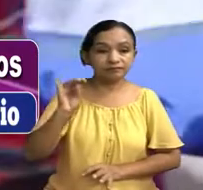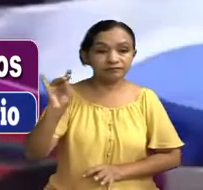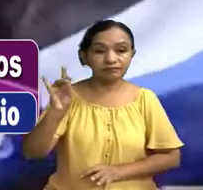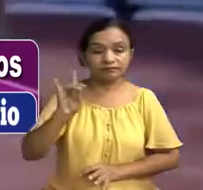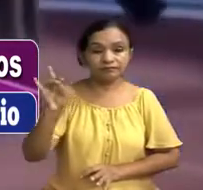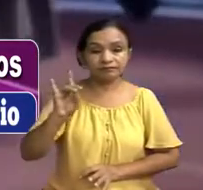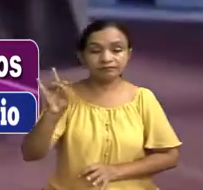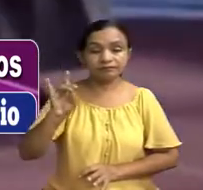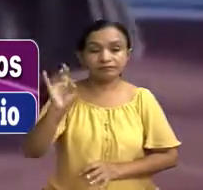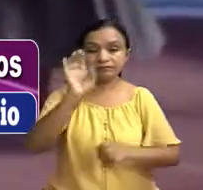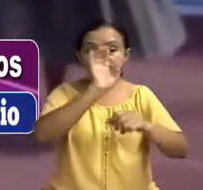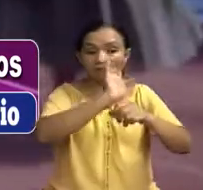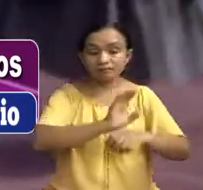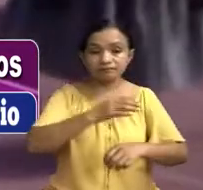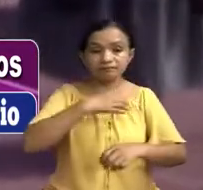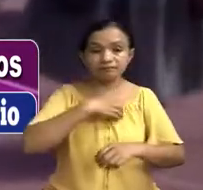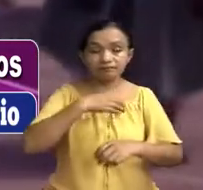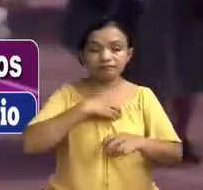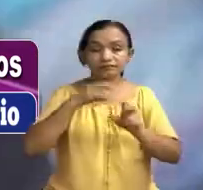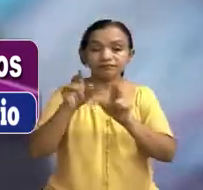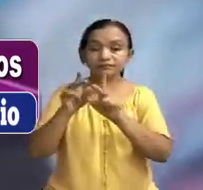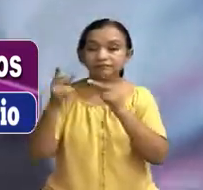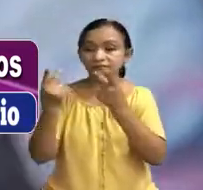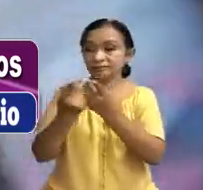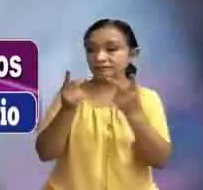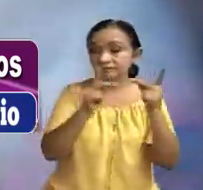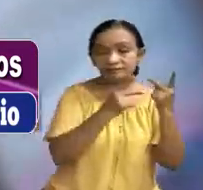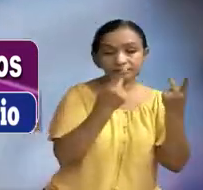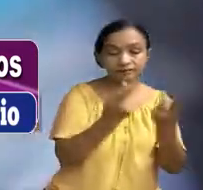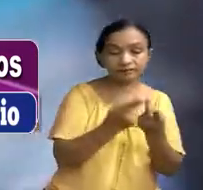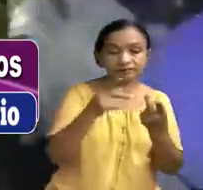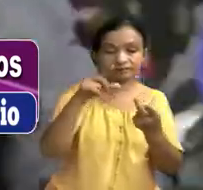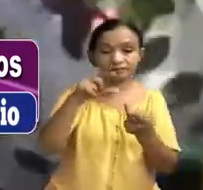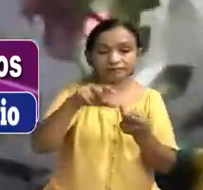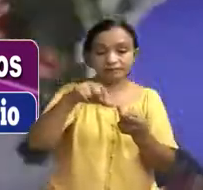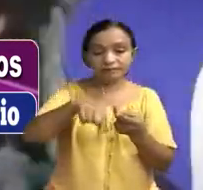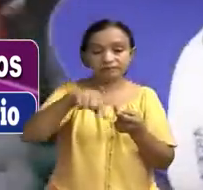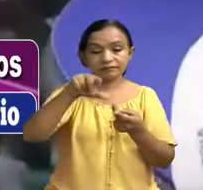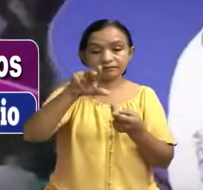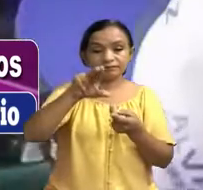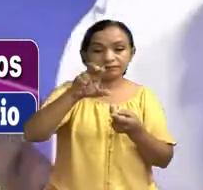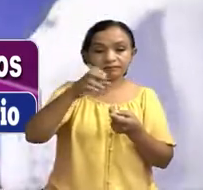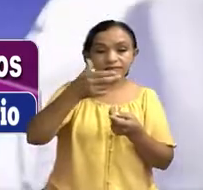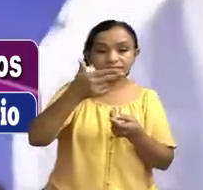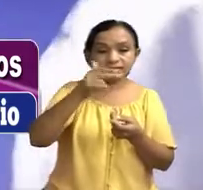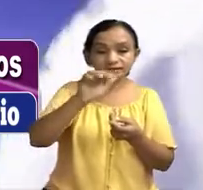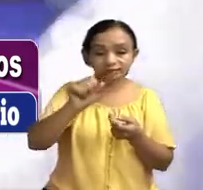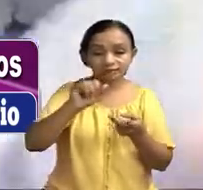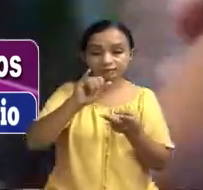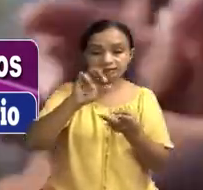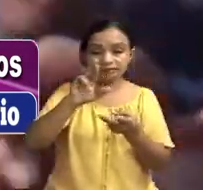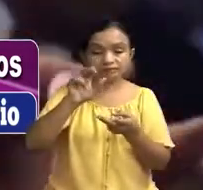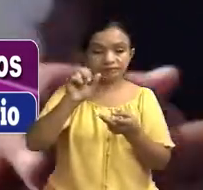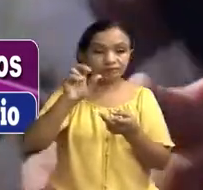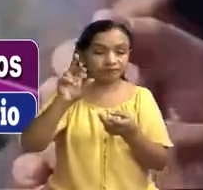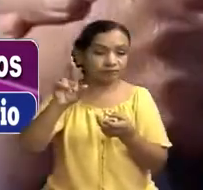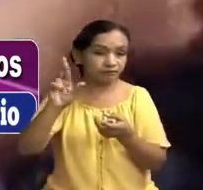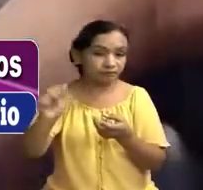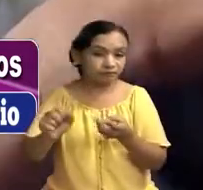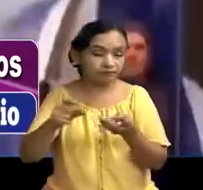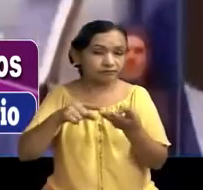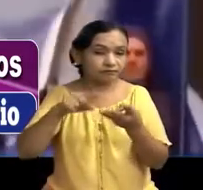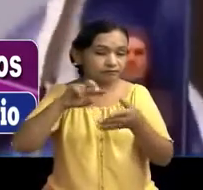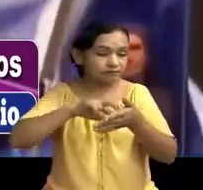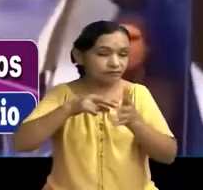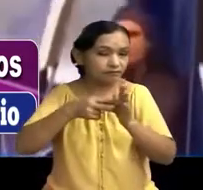esas características propias de los pueblos quechua, aymara. Entender qué significa eso que está implícito, ¿no? A